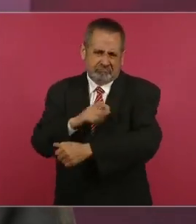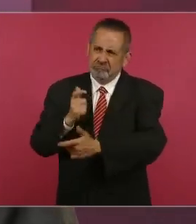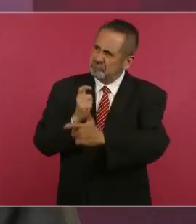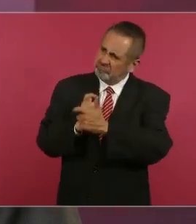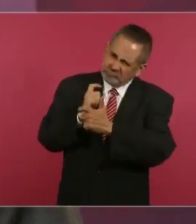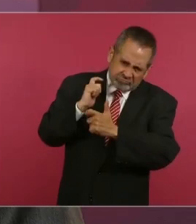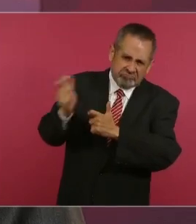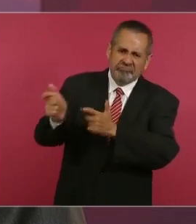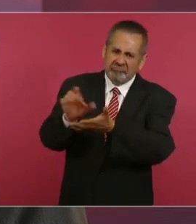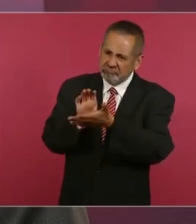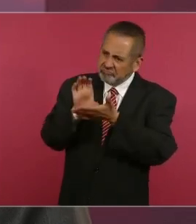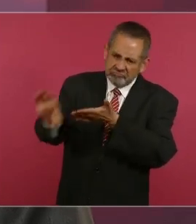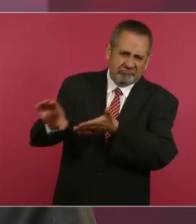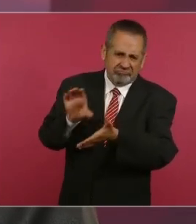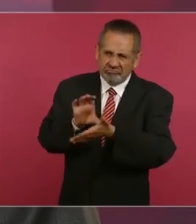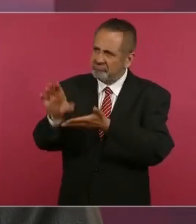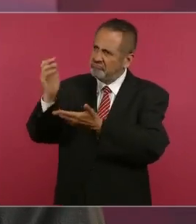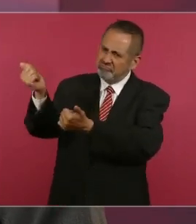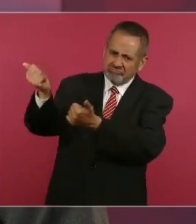pandemia,